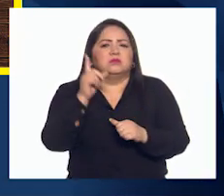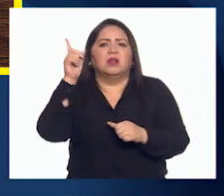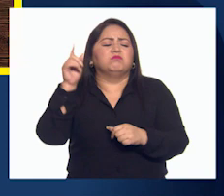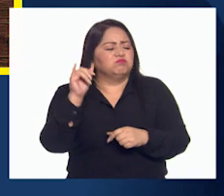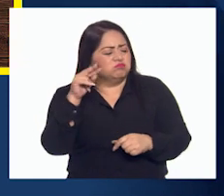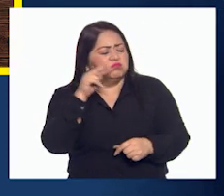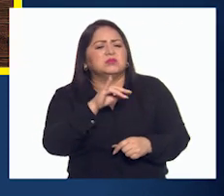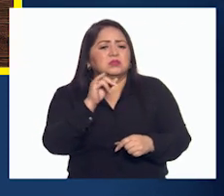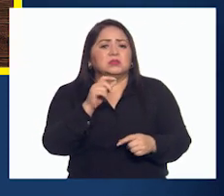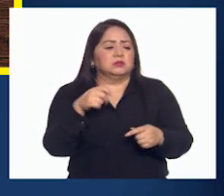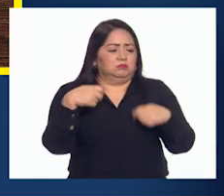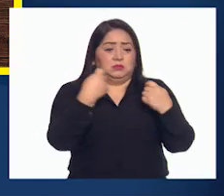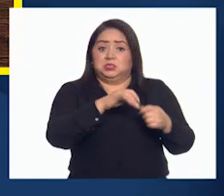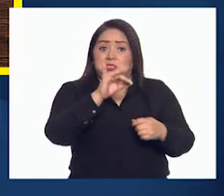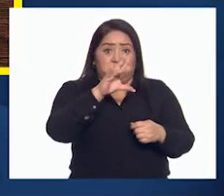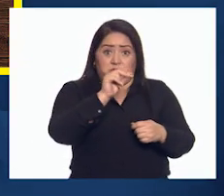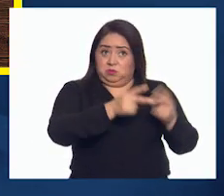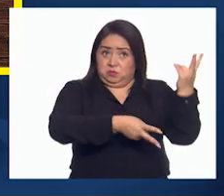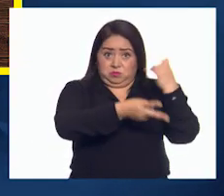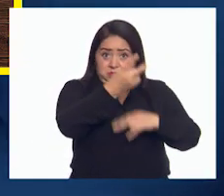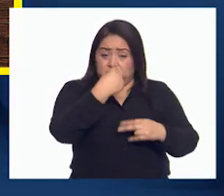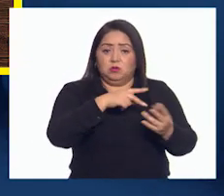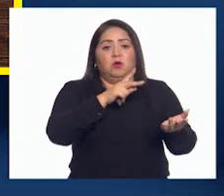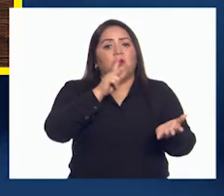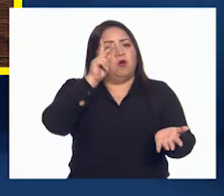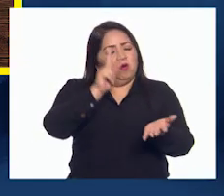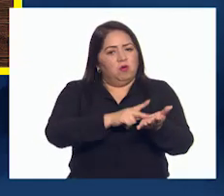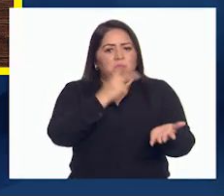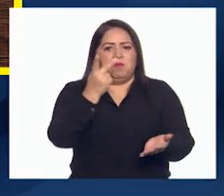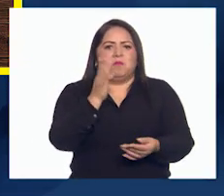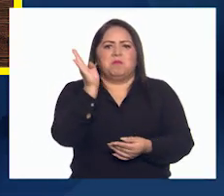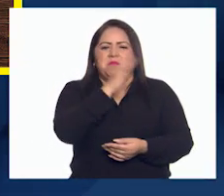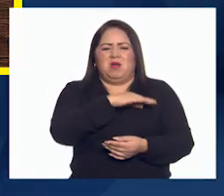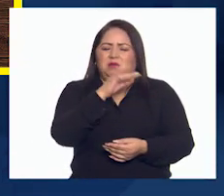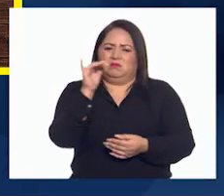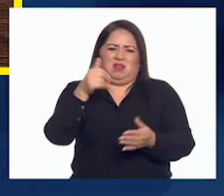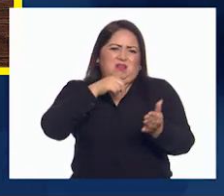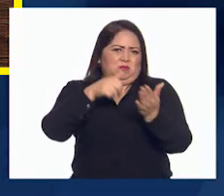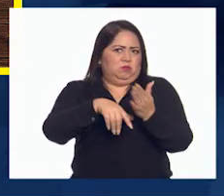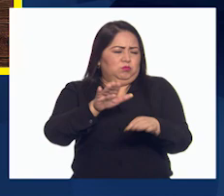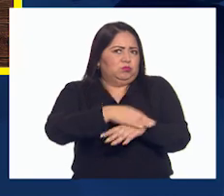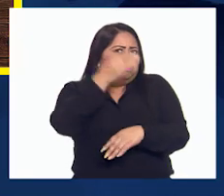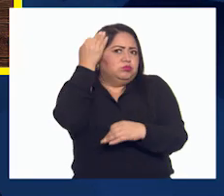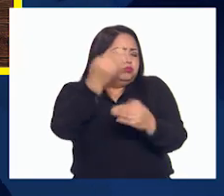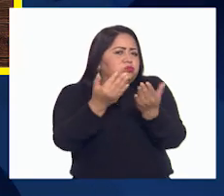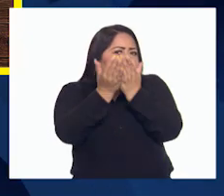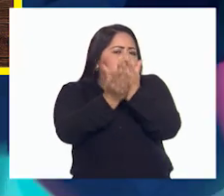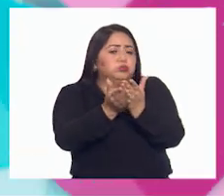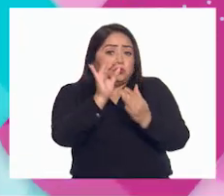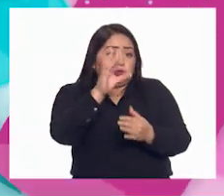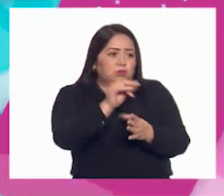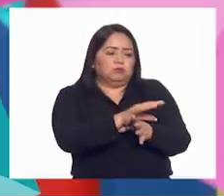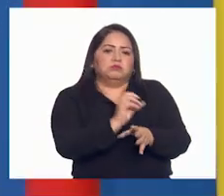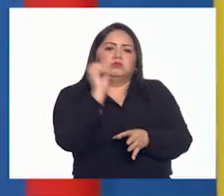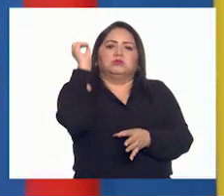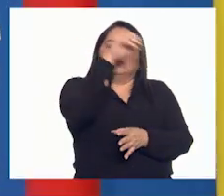certificaron que si no se tornaba, le harían volver a mal de su grado o le echarían en el mar.